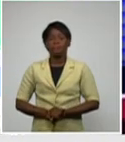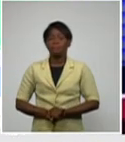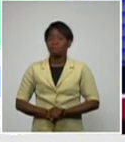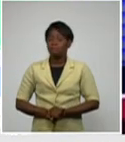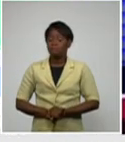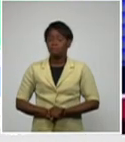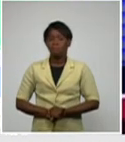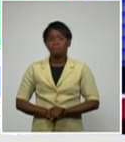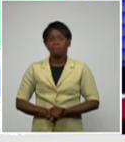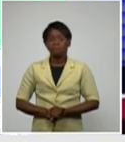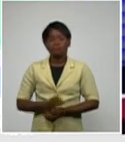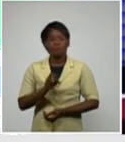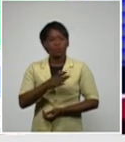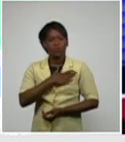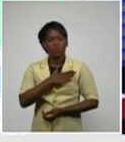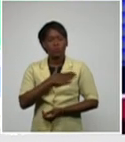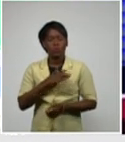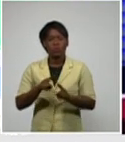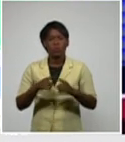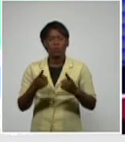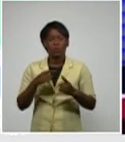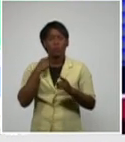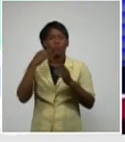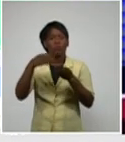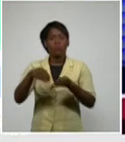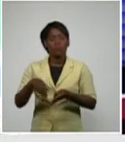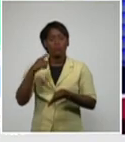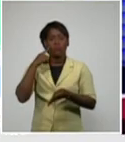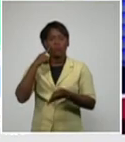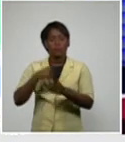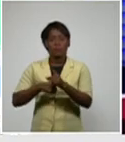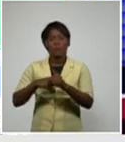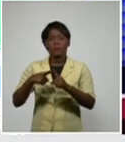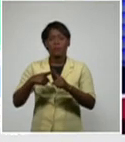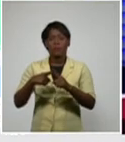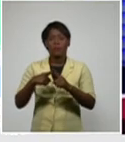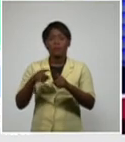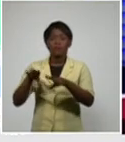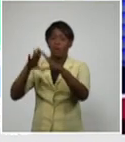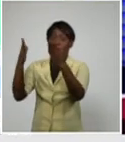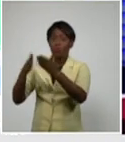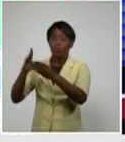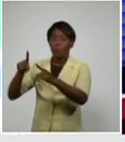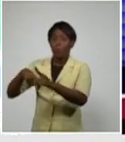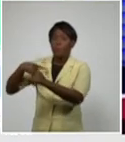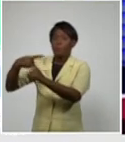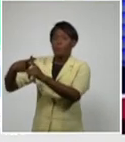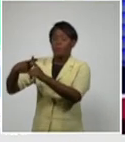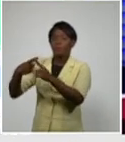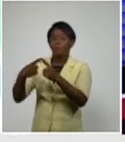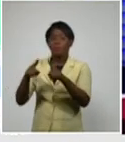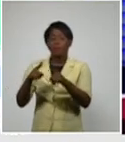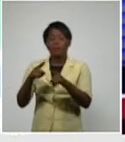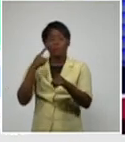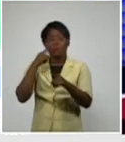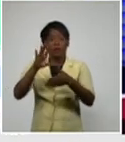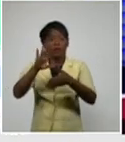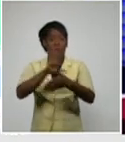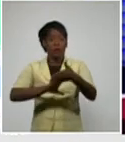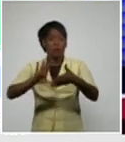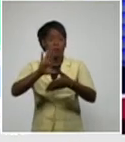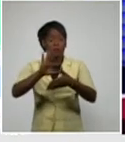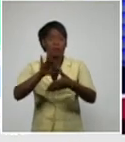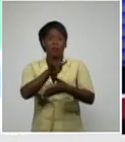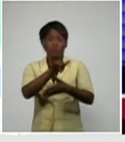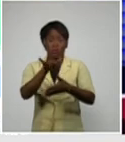Insatisfechos con ella, aunque inferior al mundo, que es de 2,21, y a las Américas, que es superior, de